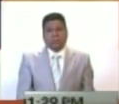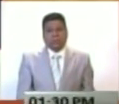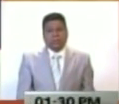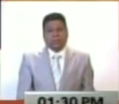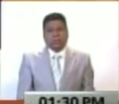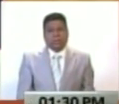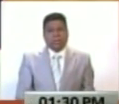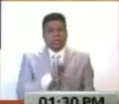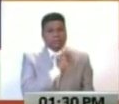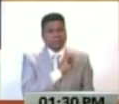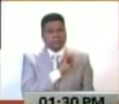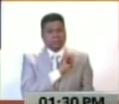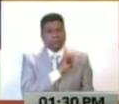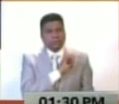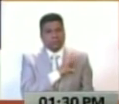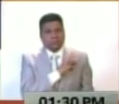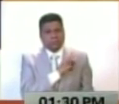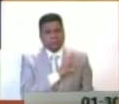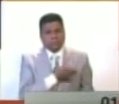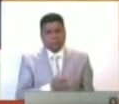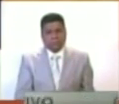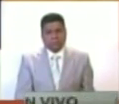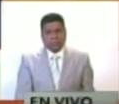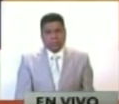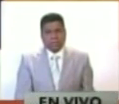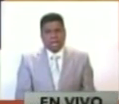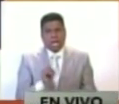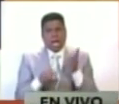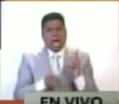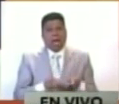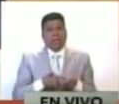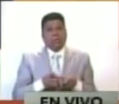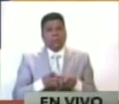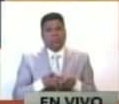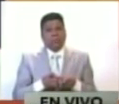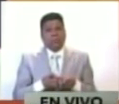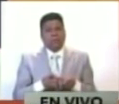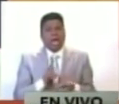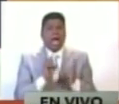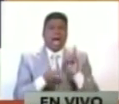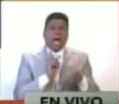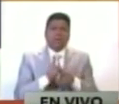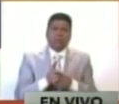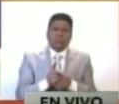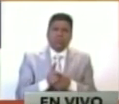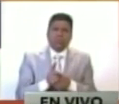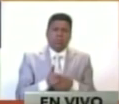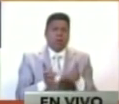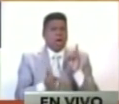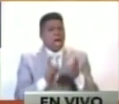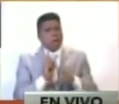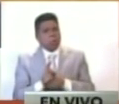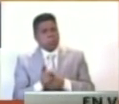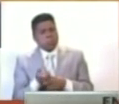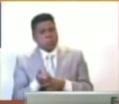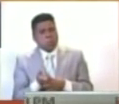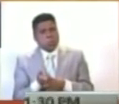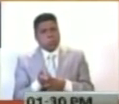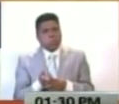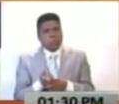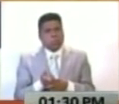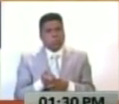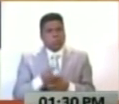en Montevideo, donde algunos cancilleres pues, se encerraron en un baño justamente para no dialogar y para no conversar. Yo no sé qué